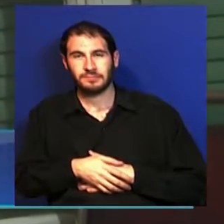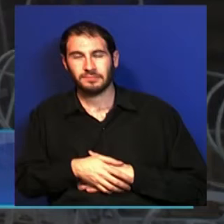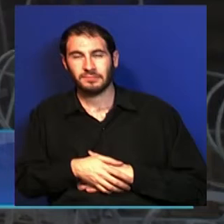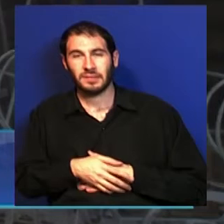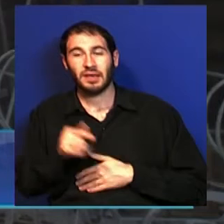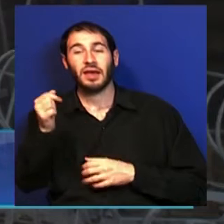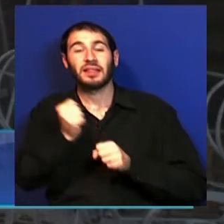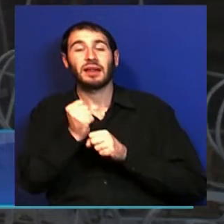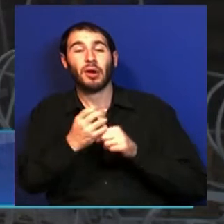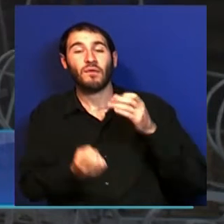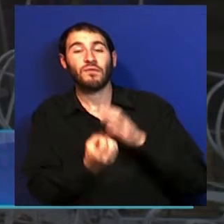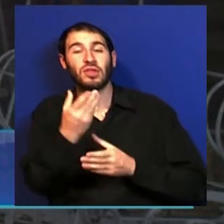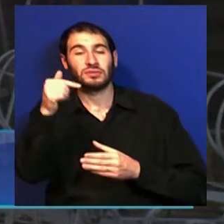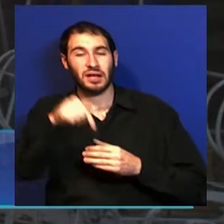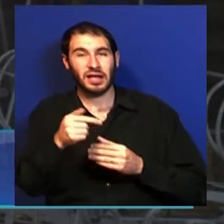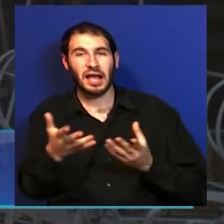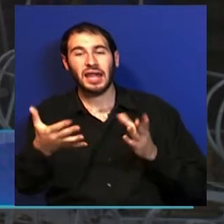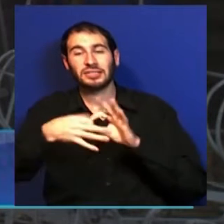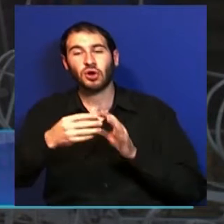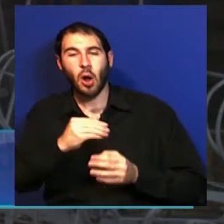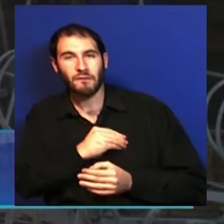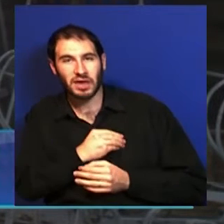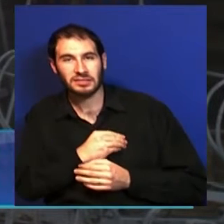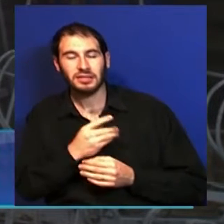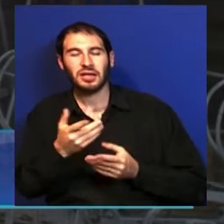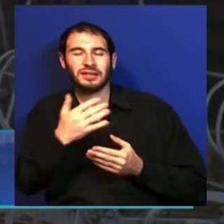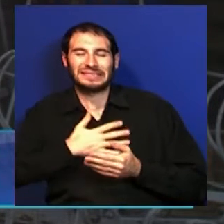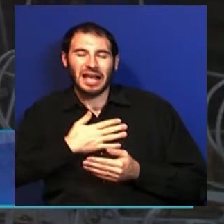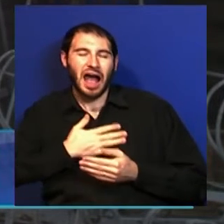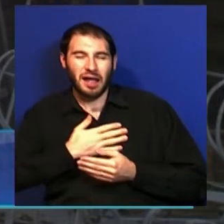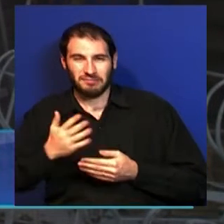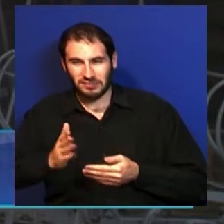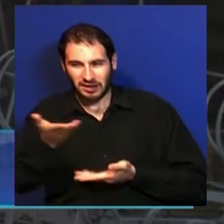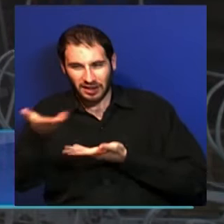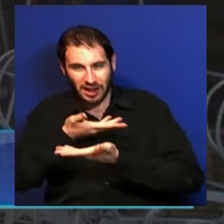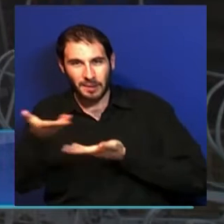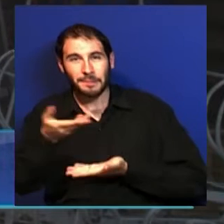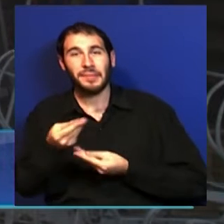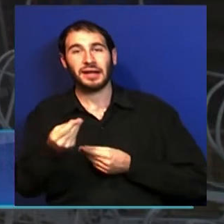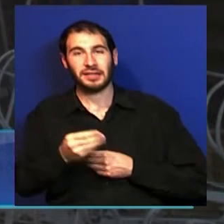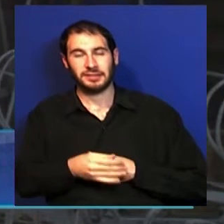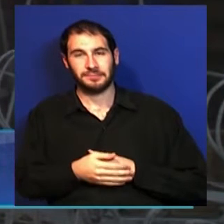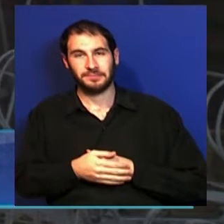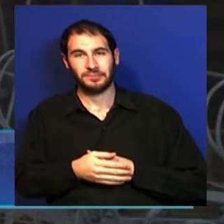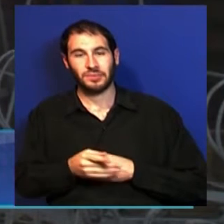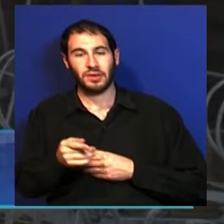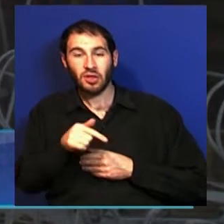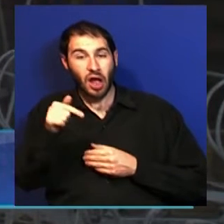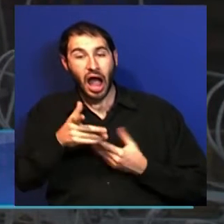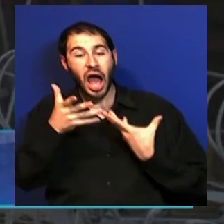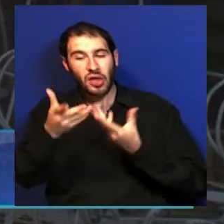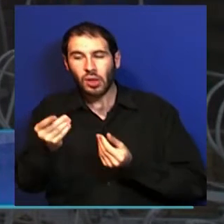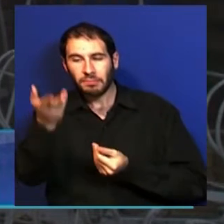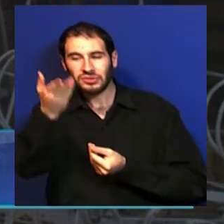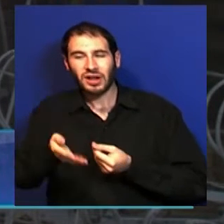La tarea de la fundación es generar un vínculo de confianza, un vínculo afectivo con esa persona para ayudarlo a